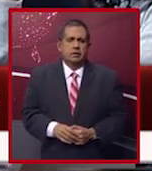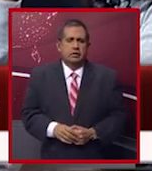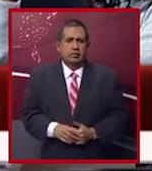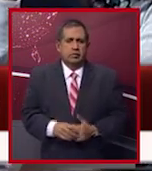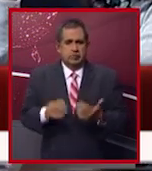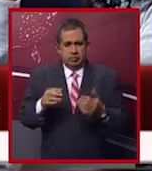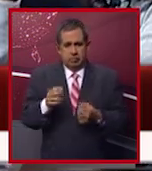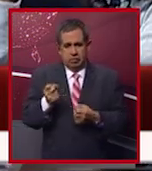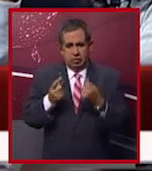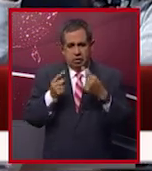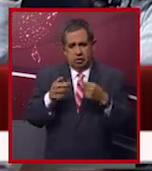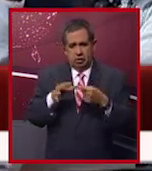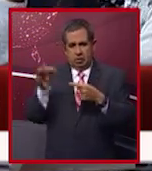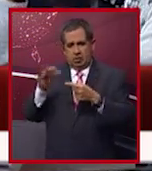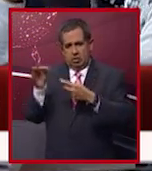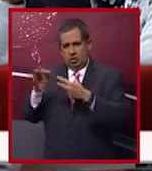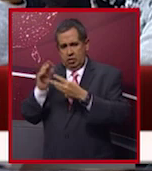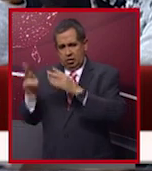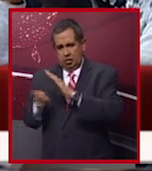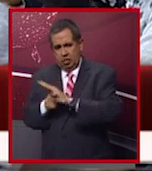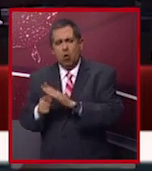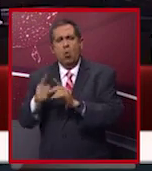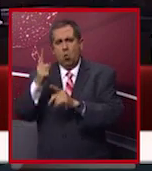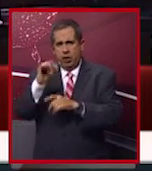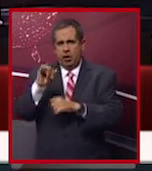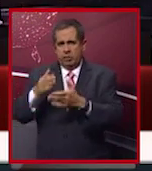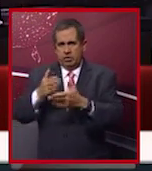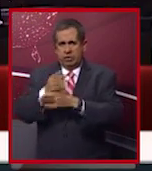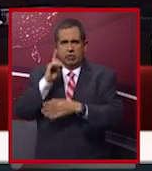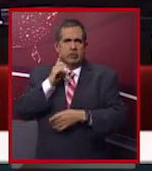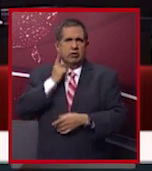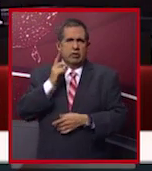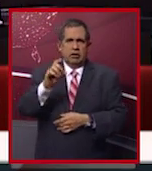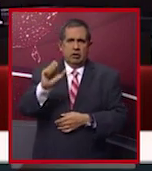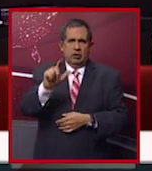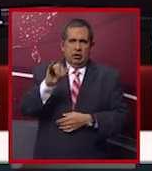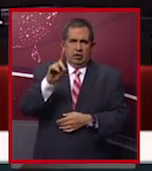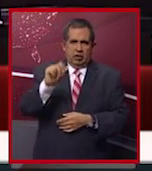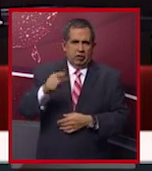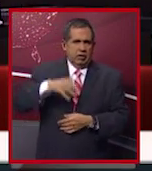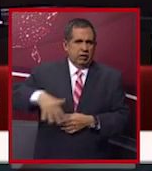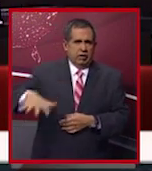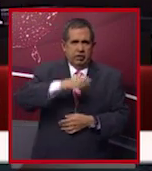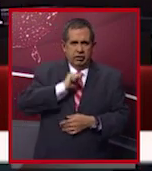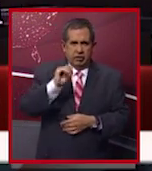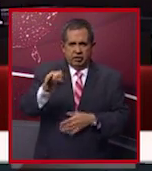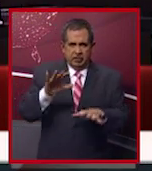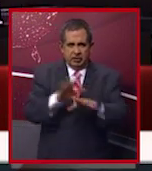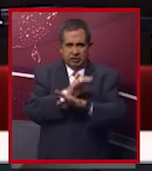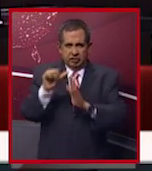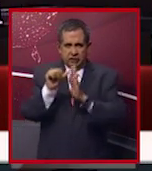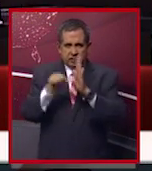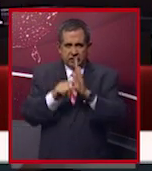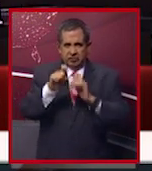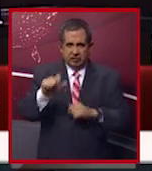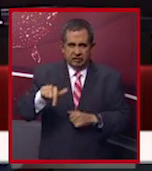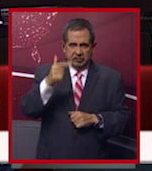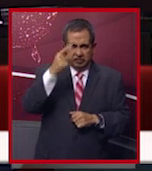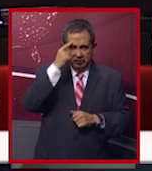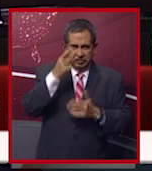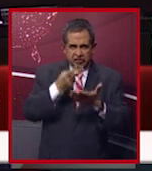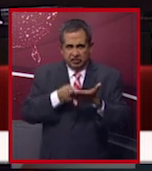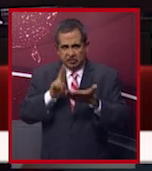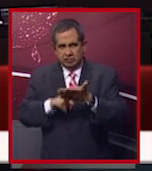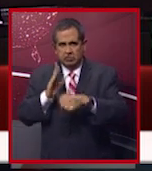Bueno, y de las reservas que se presentaron, solo prosperó la de la diputada de Morena, Aleida Alavés, aceptada por el Pleno, cambios al artículo 112 para evitar